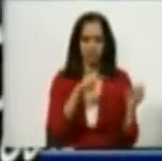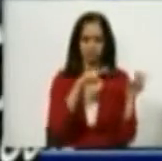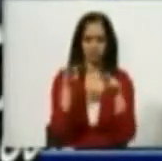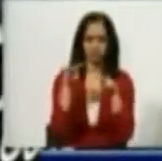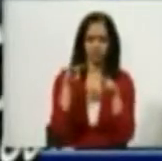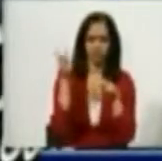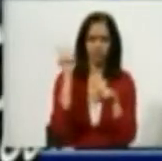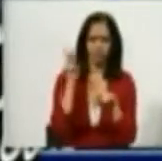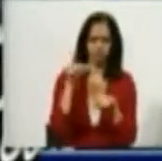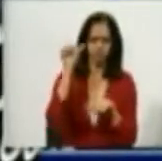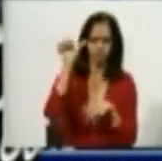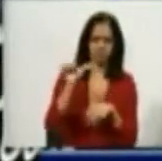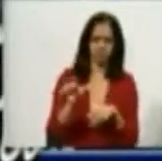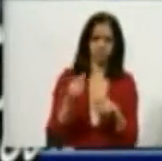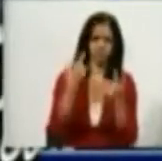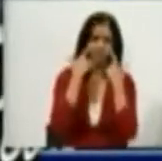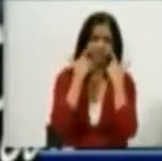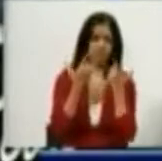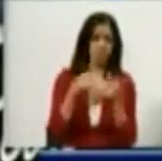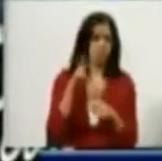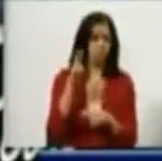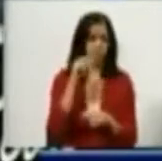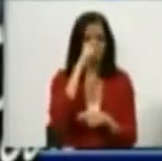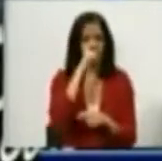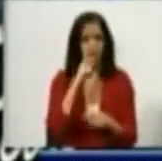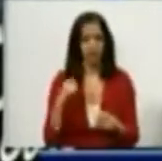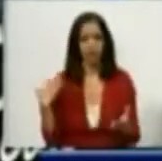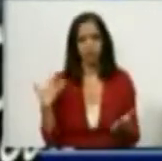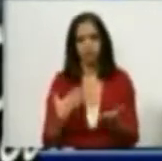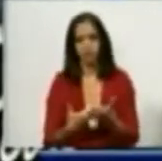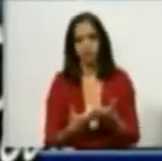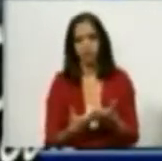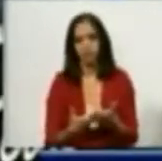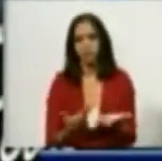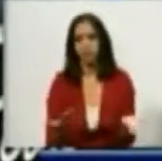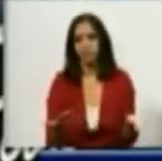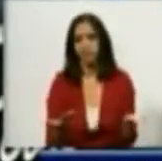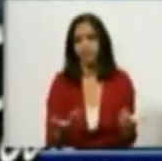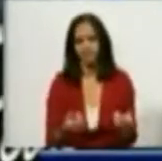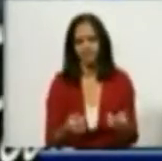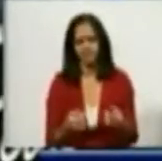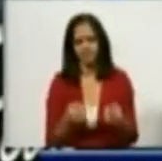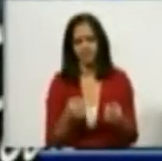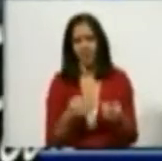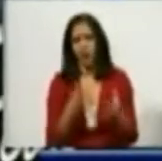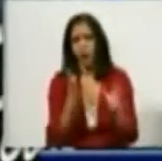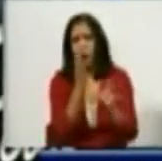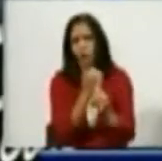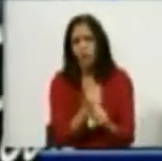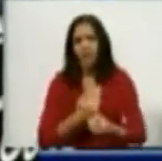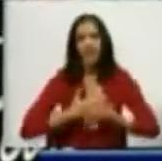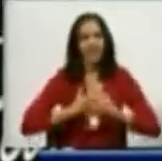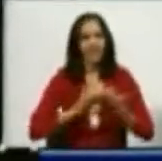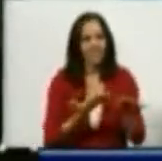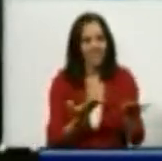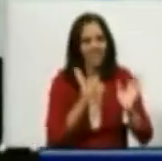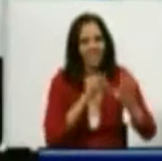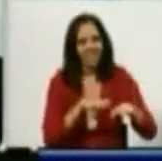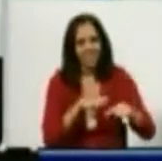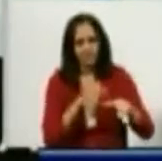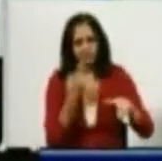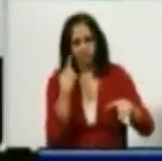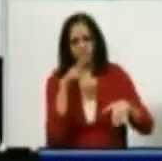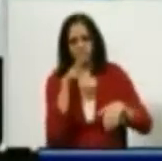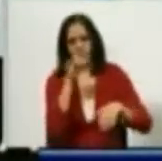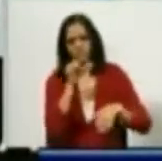se ha dado cuenta que tiene 20 años en manos de una o dándole su confianza a una oposición que le falló